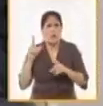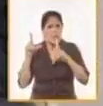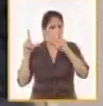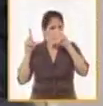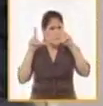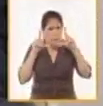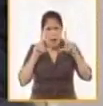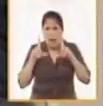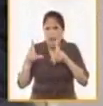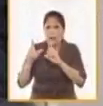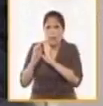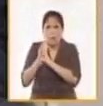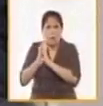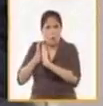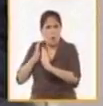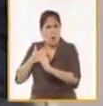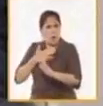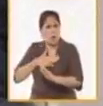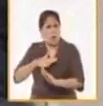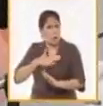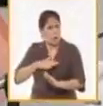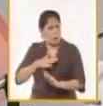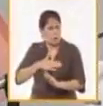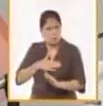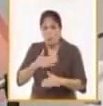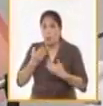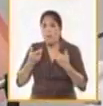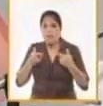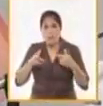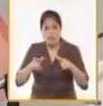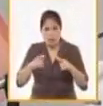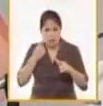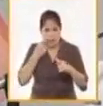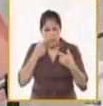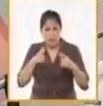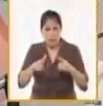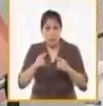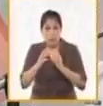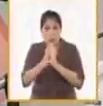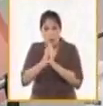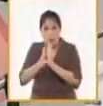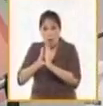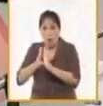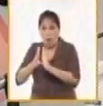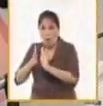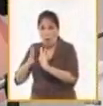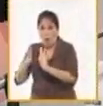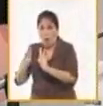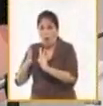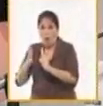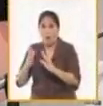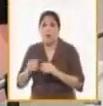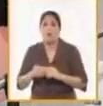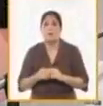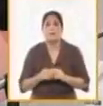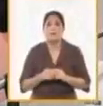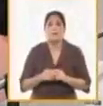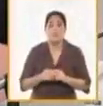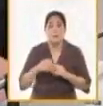enorme cola, de esa tranquilidad. Los movimientos hay un video de una cola enorme de todo el mundo tapándose por la